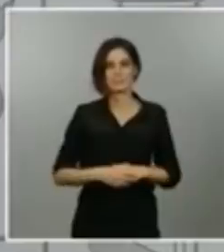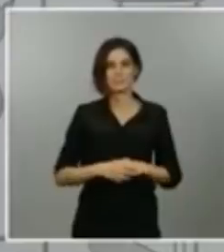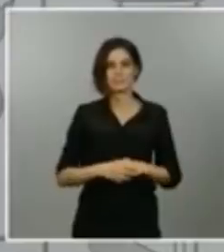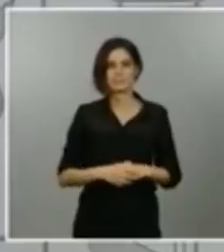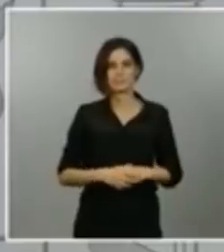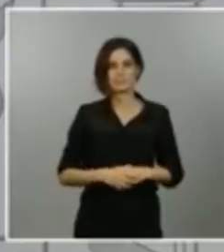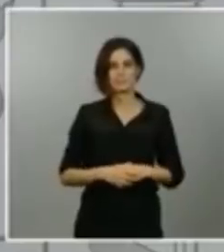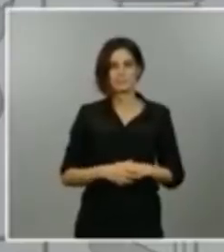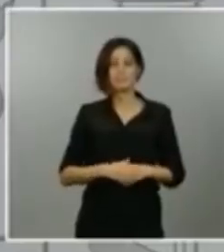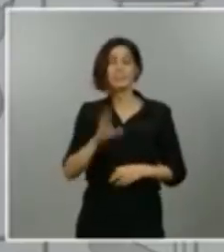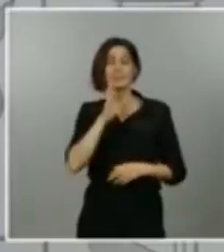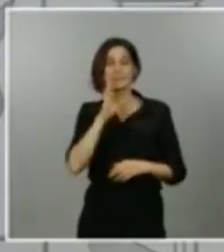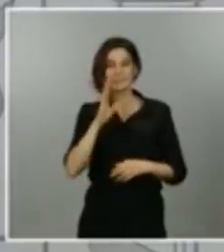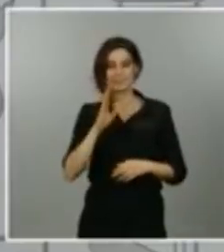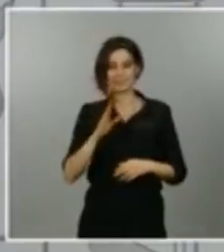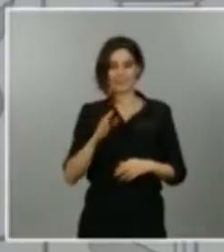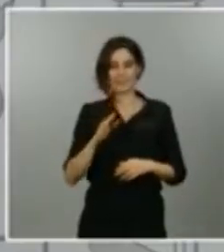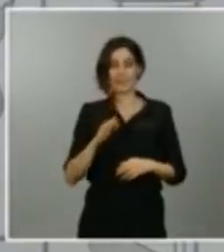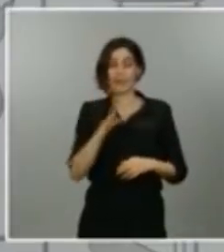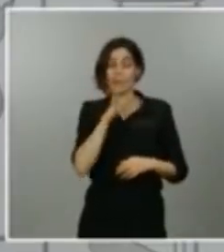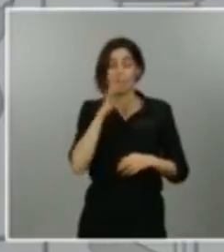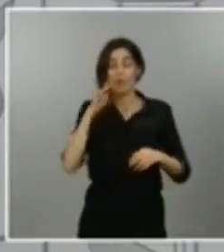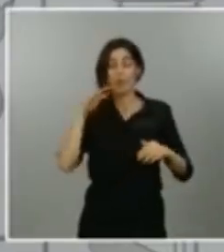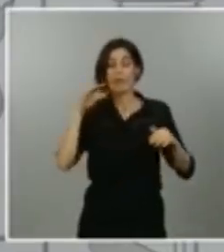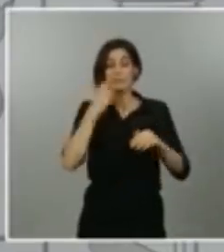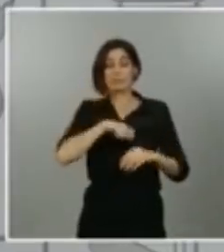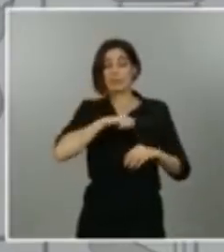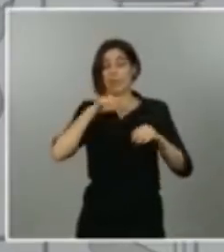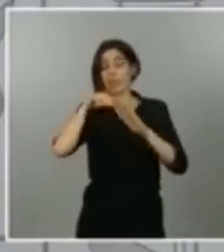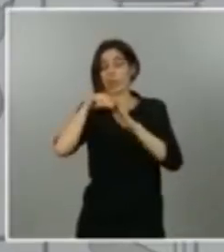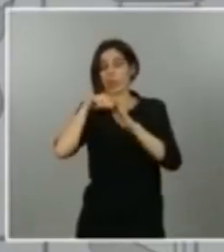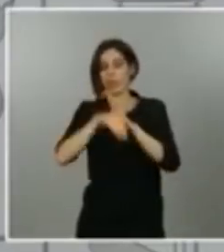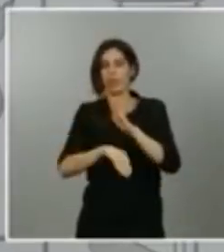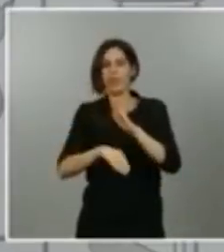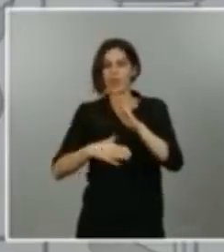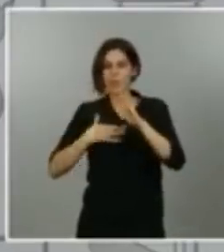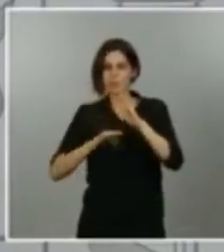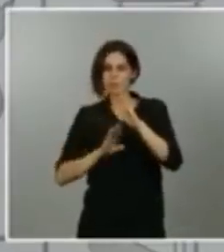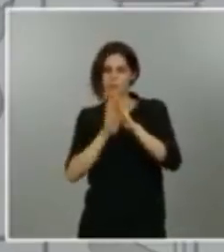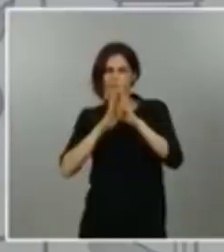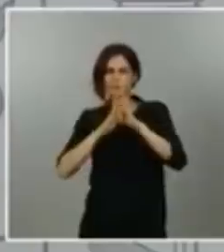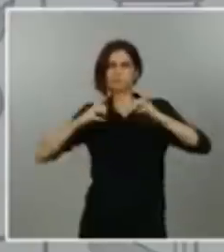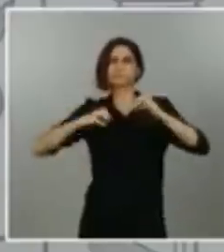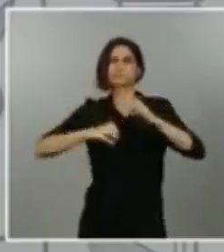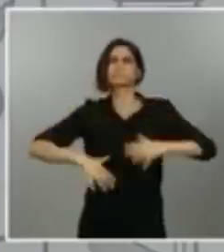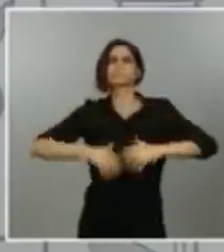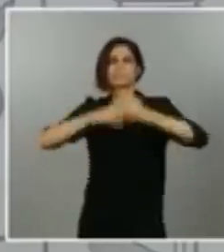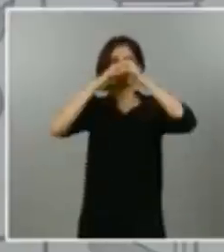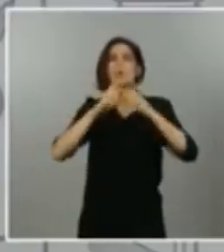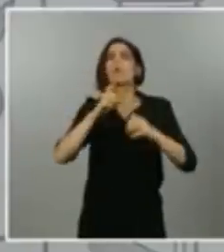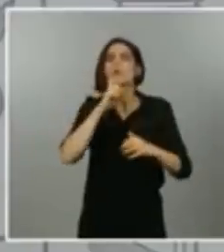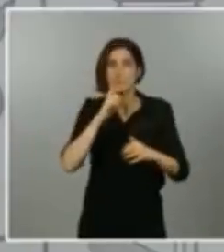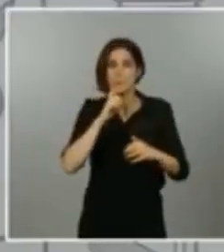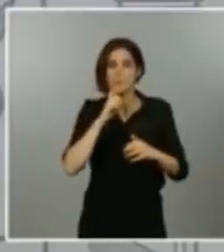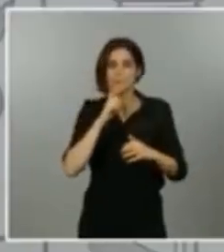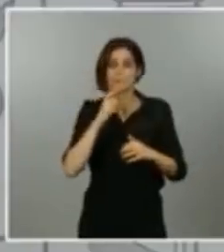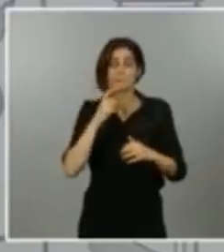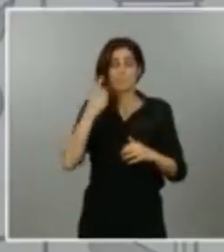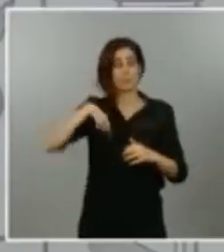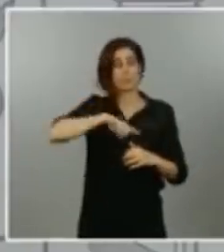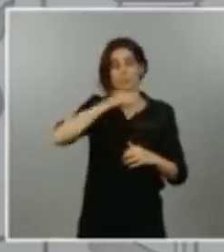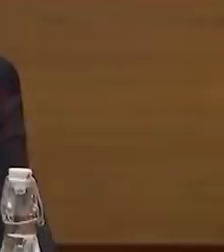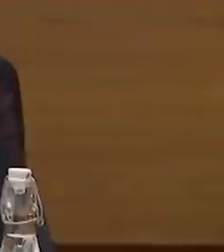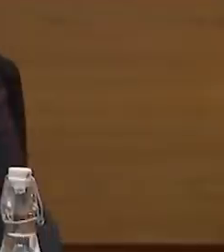Sánchez también es un comunista, ¿verdad? Entonces, para efectos de sostenimiento del poder a Pedro Sánchez le vale